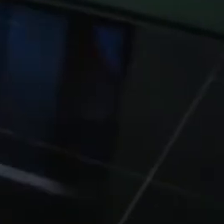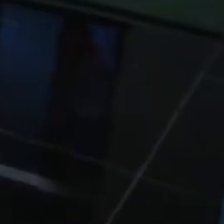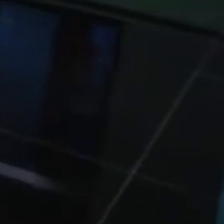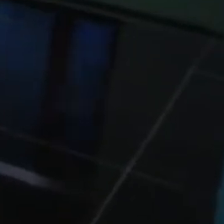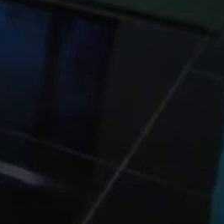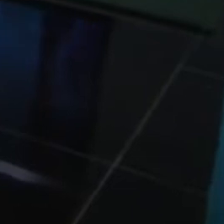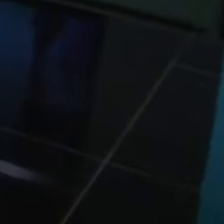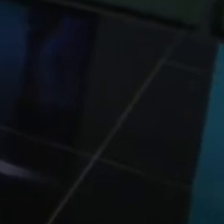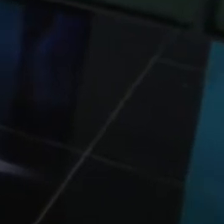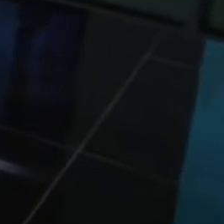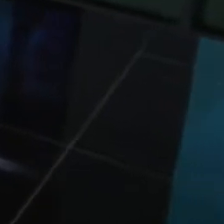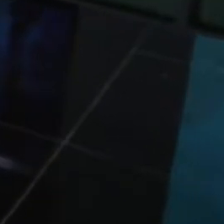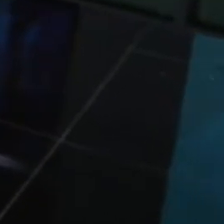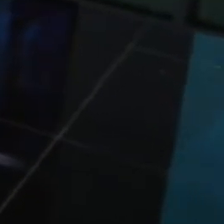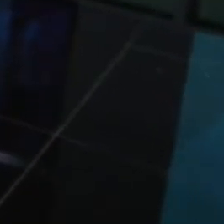ah